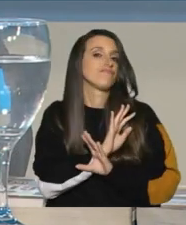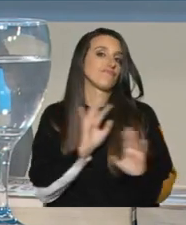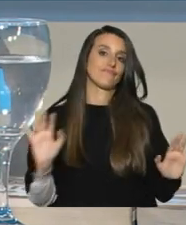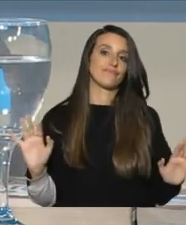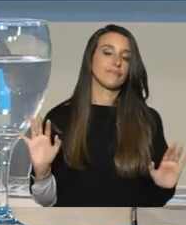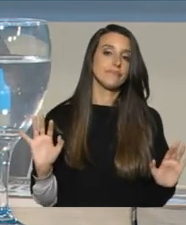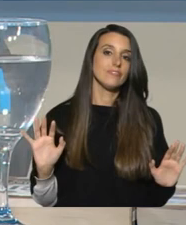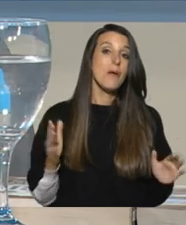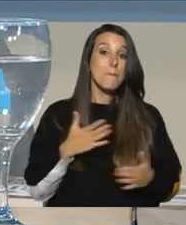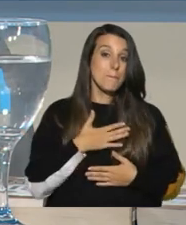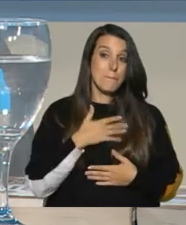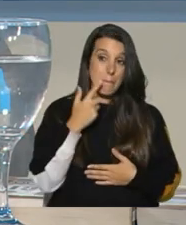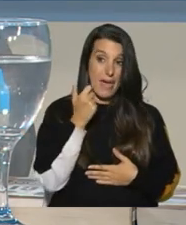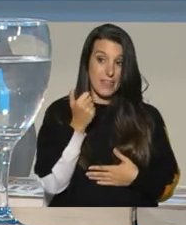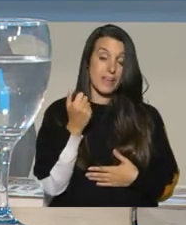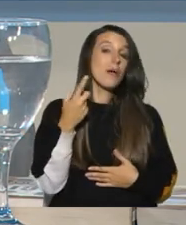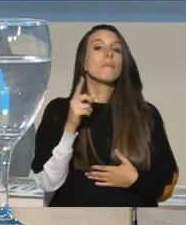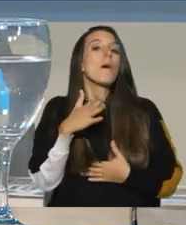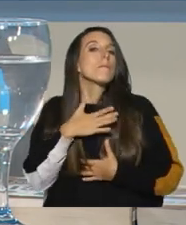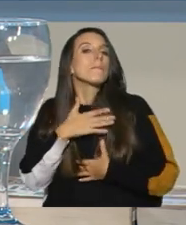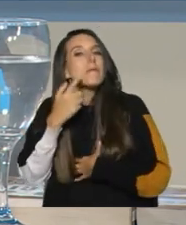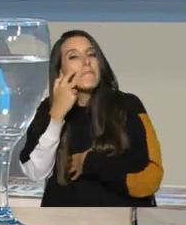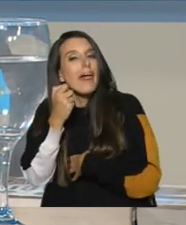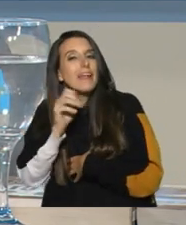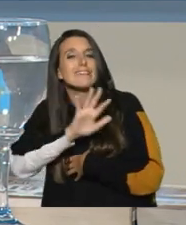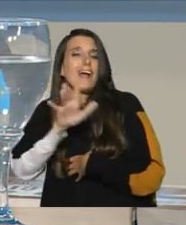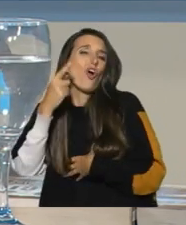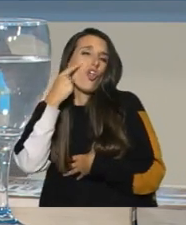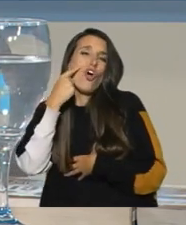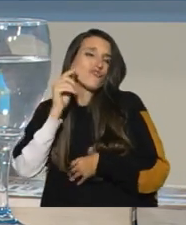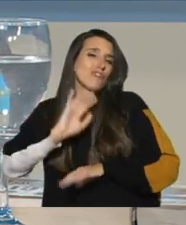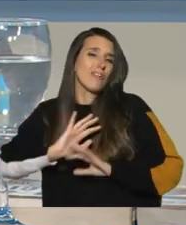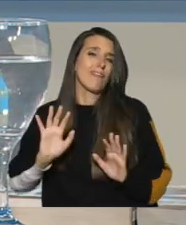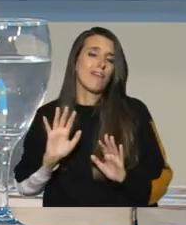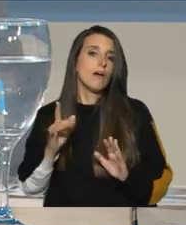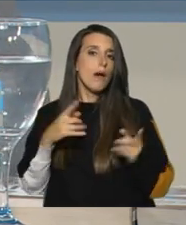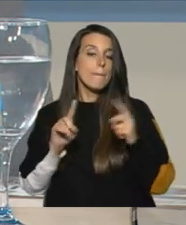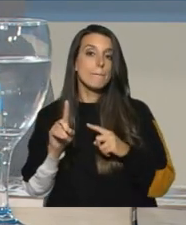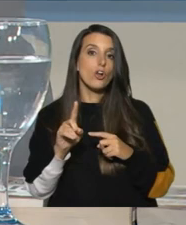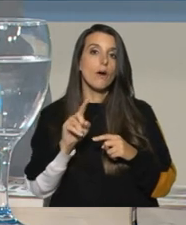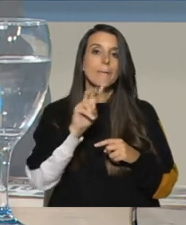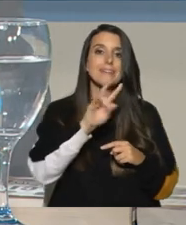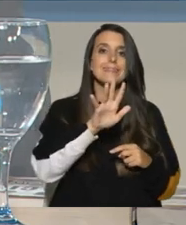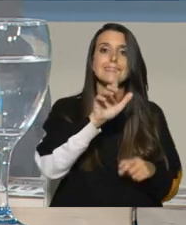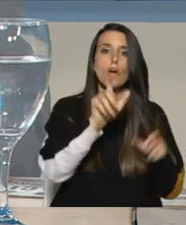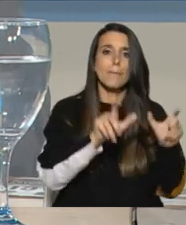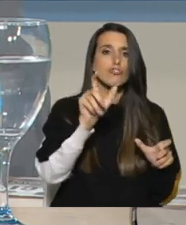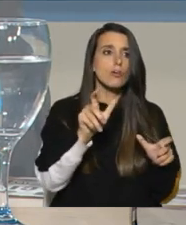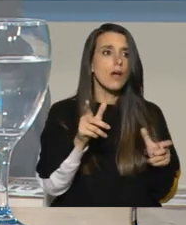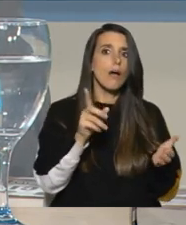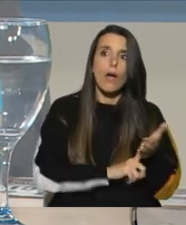hablamos de mi padre, pero creo que el caso de mi padre está ya archiconocido. Pero acá hay 25 civiles más que